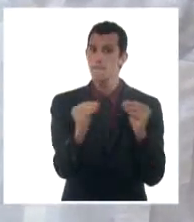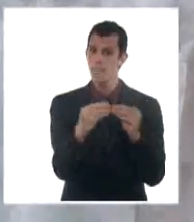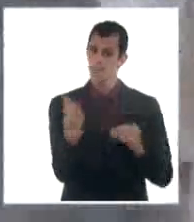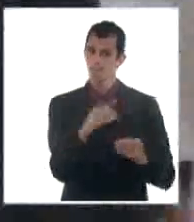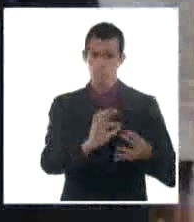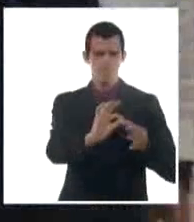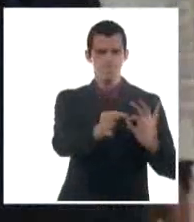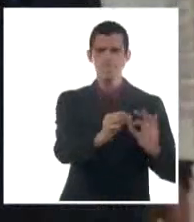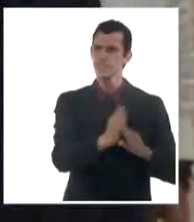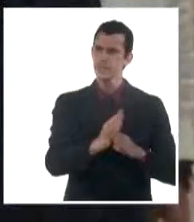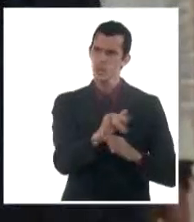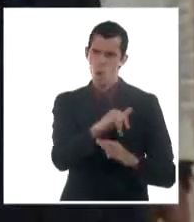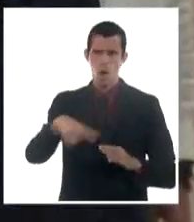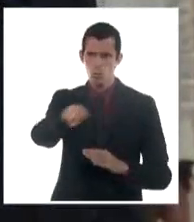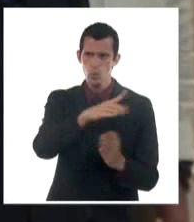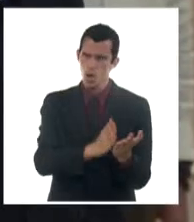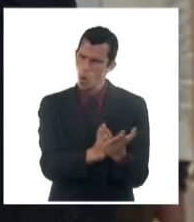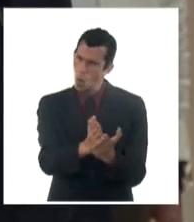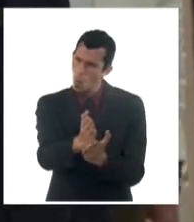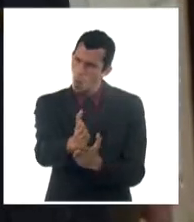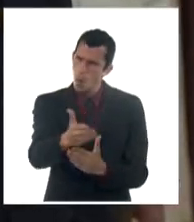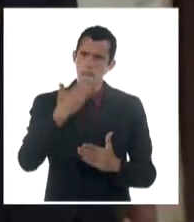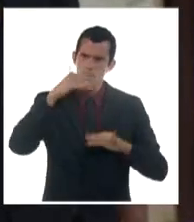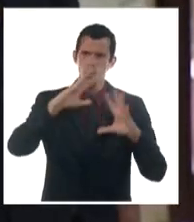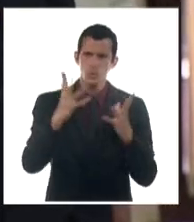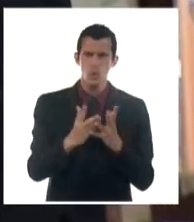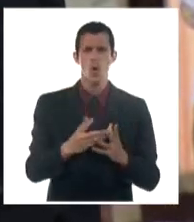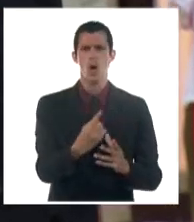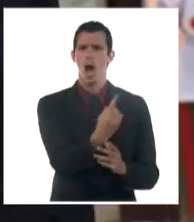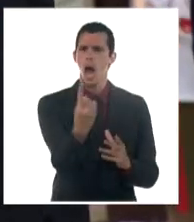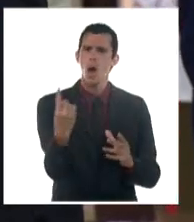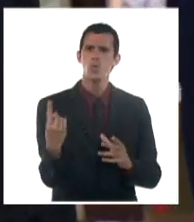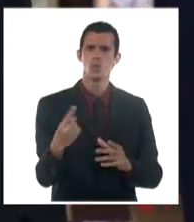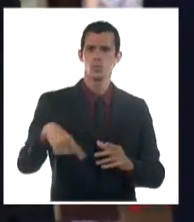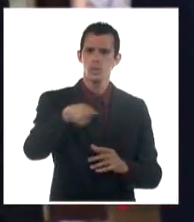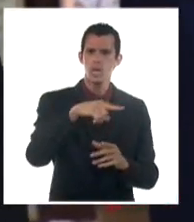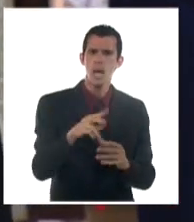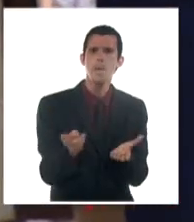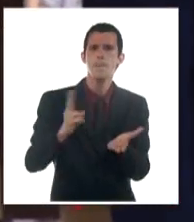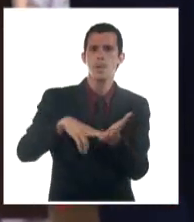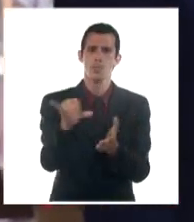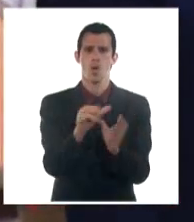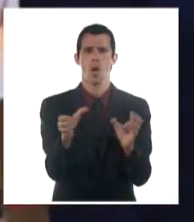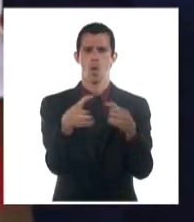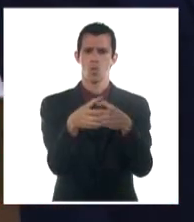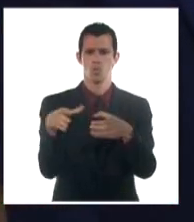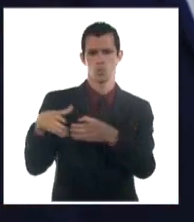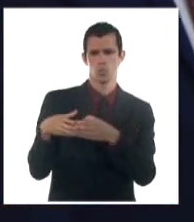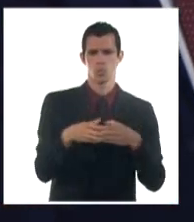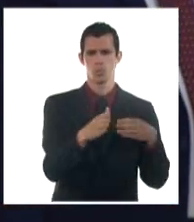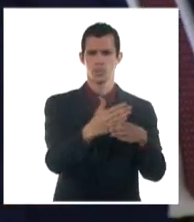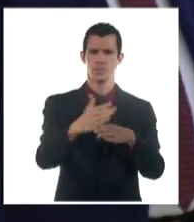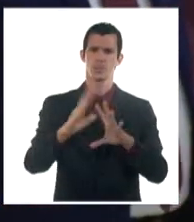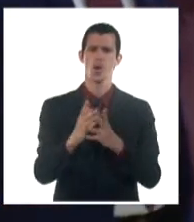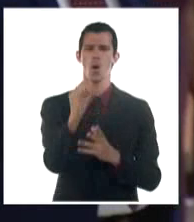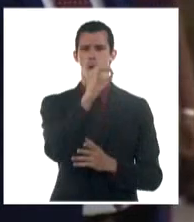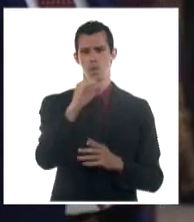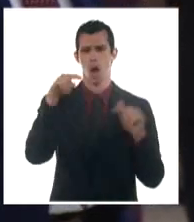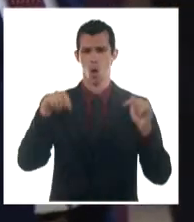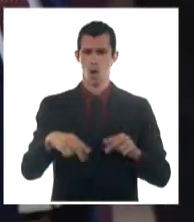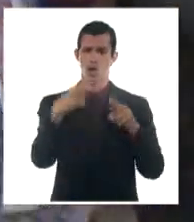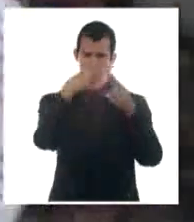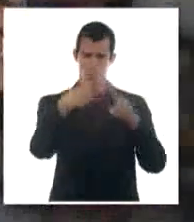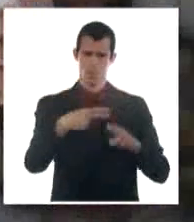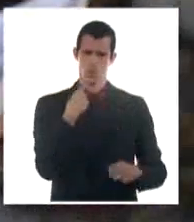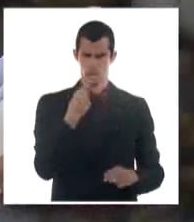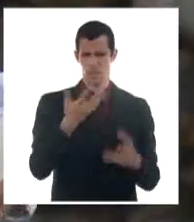nuestras instituciones y organizaciones. Por esta razón, hoy serán condecorados los siguientes compañeras y